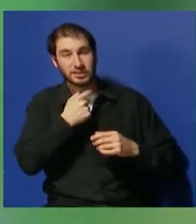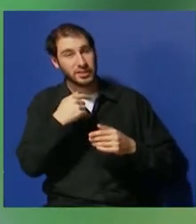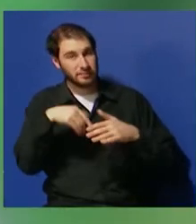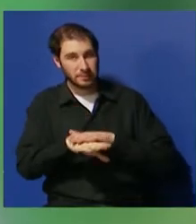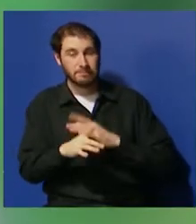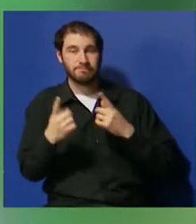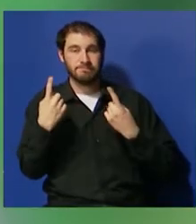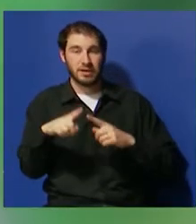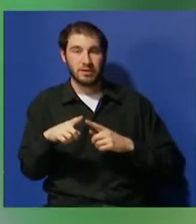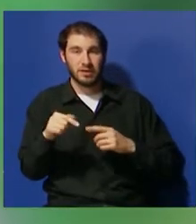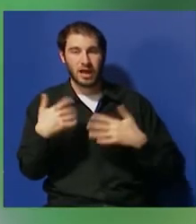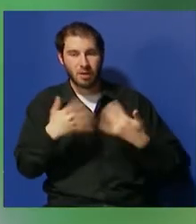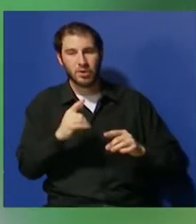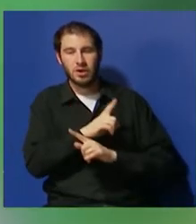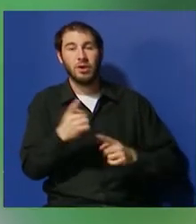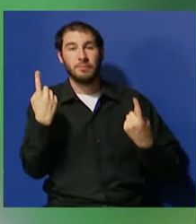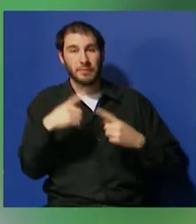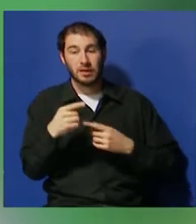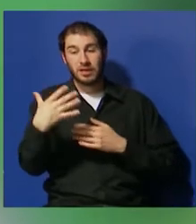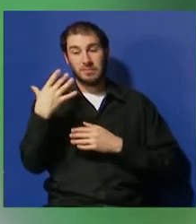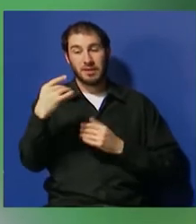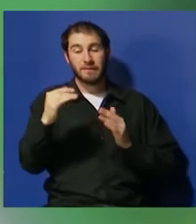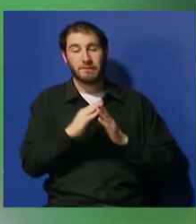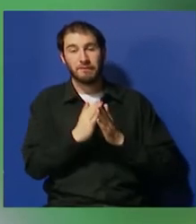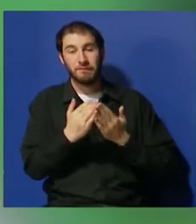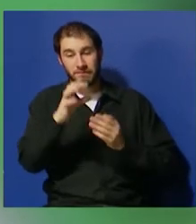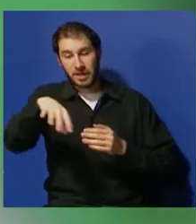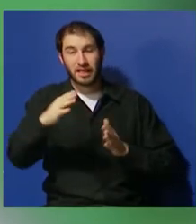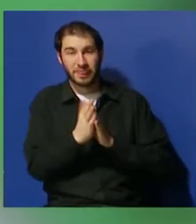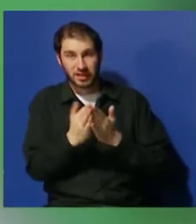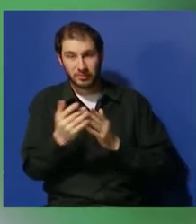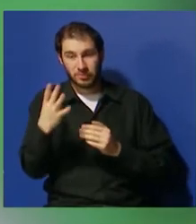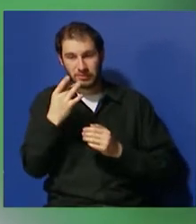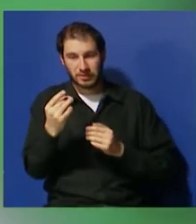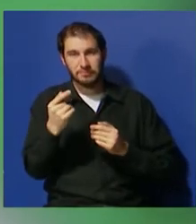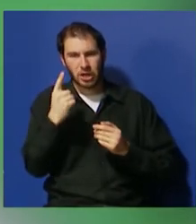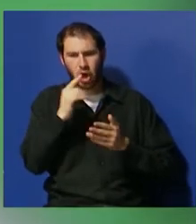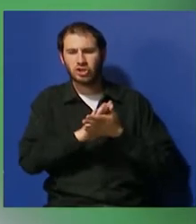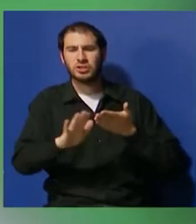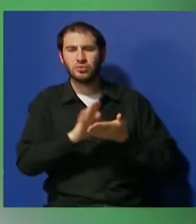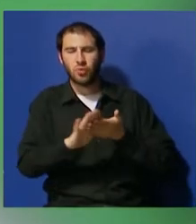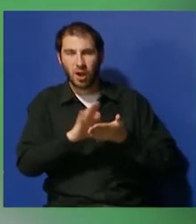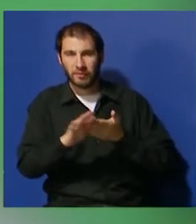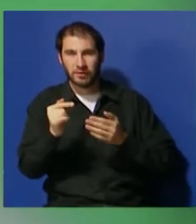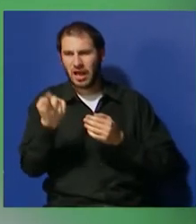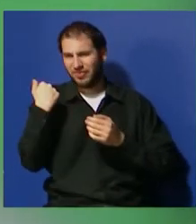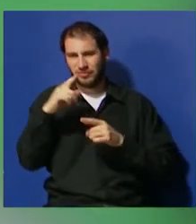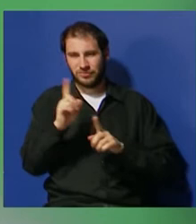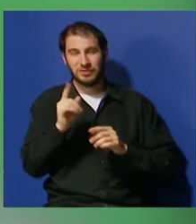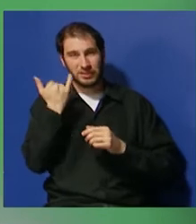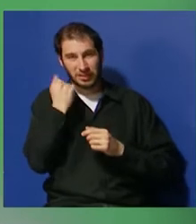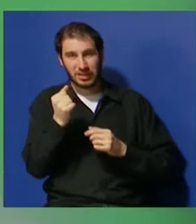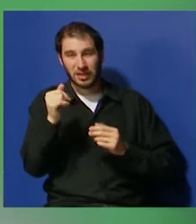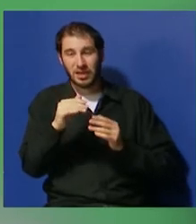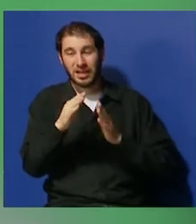pero no estábamos tan apurados, pero cuando nos invitaron a la Feria del Libro dijimos, bueno, vamos con algo nuevo, no con el Mariandina 1, que además no teníamos